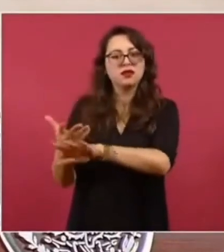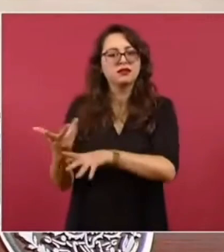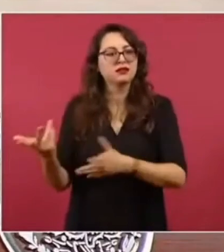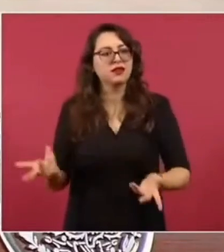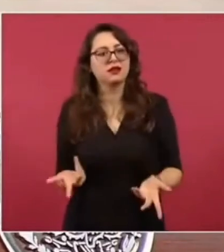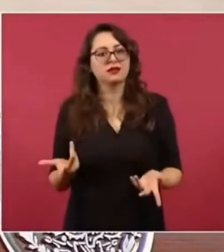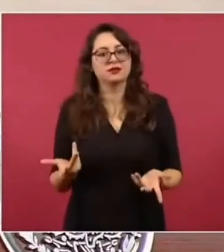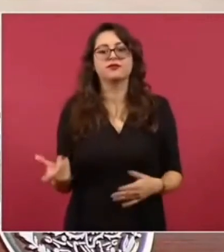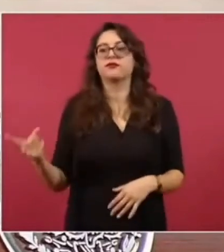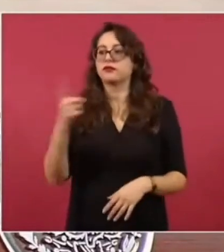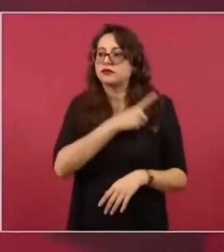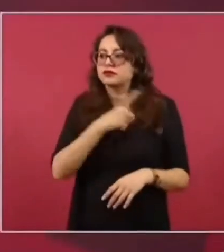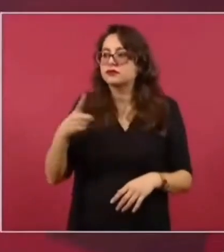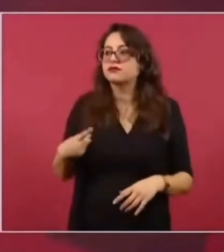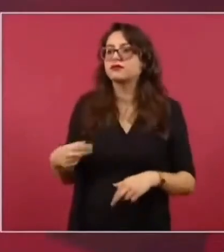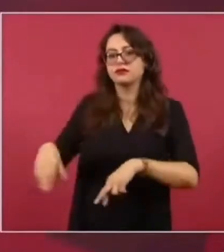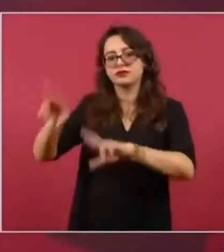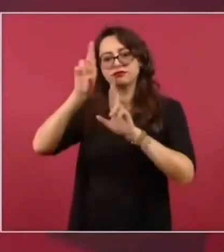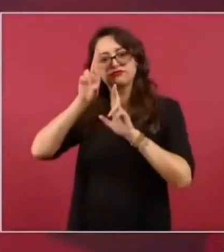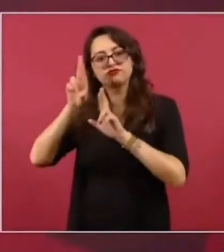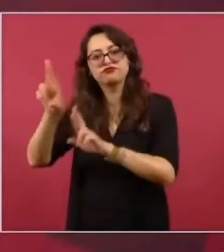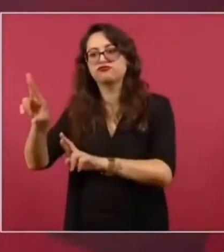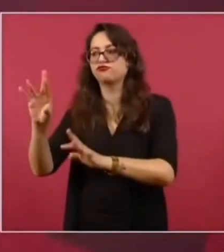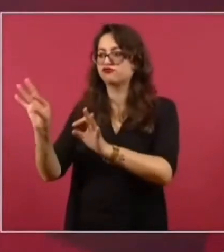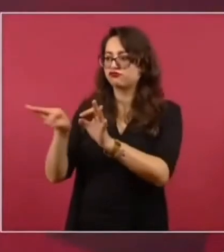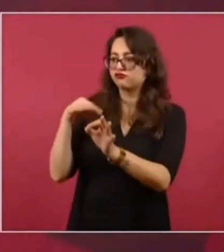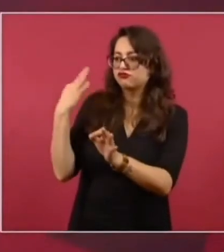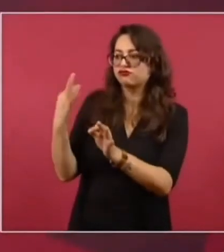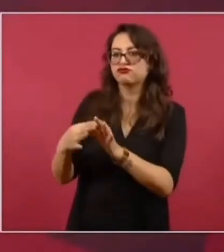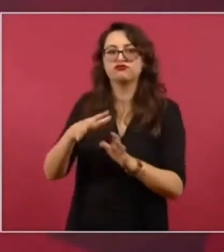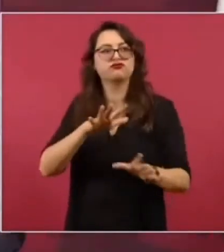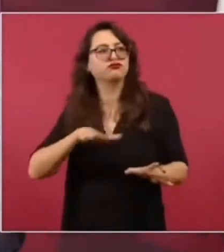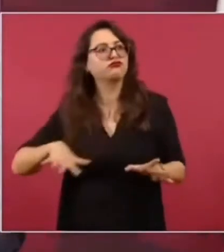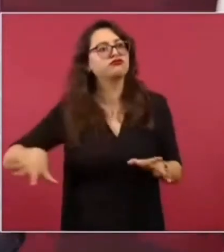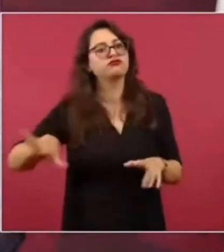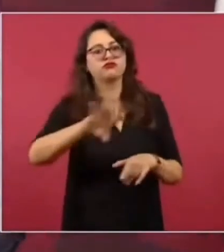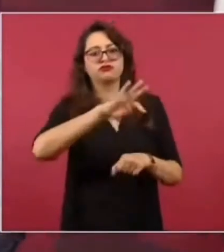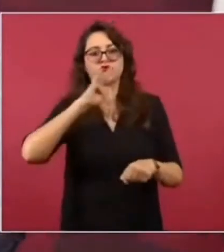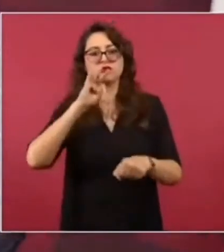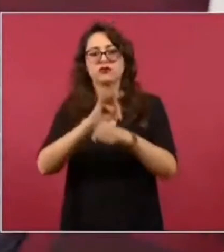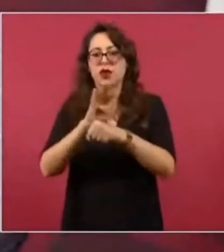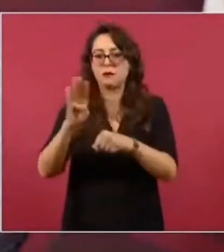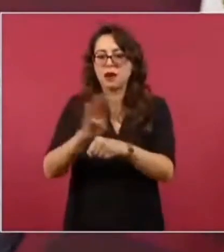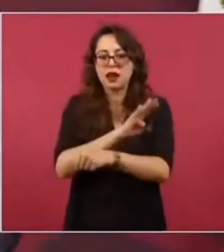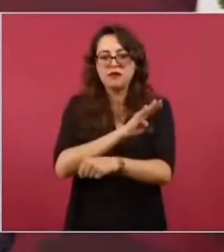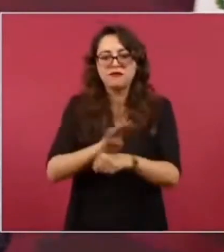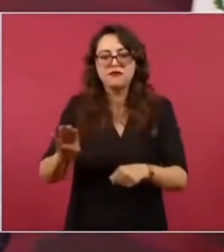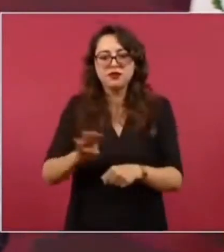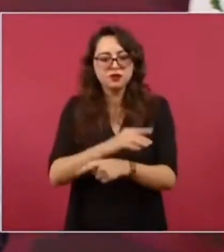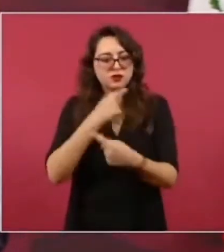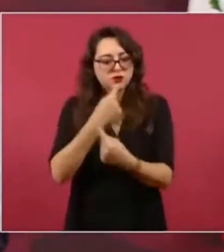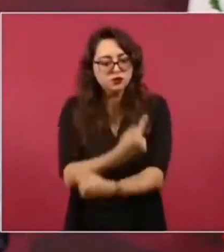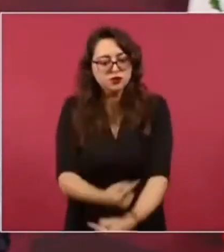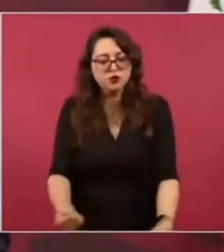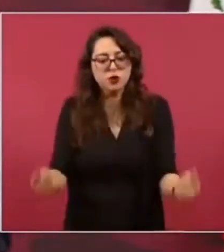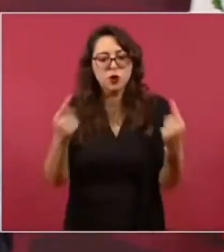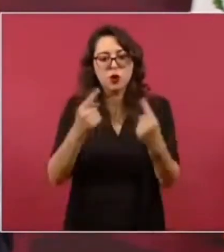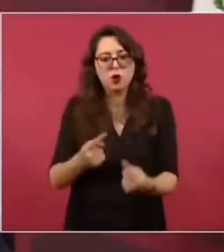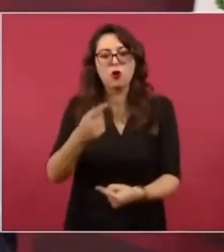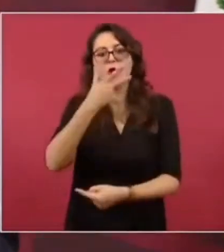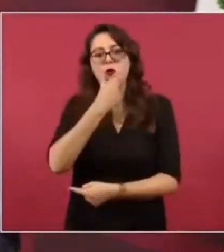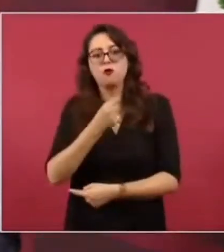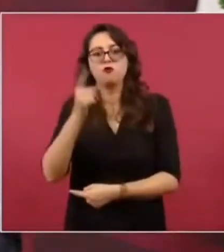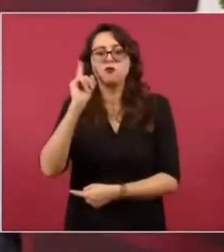siempre en beneficio de los estudiantes, de las niñas, de